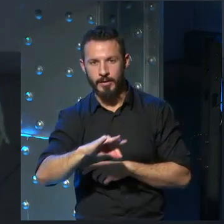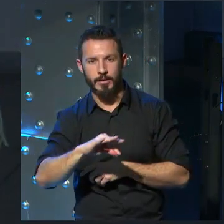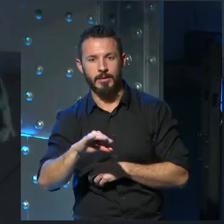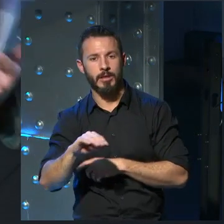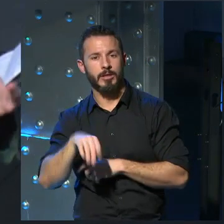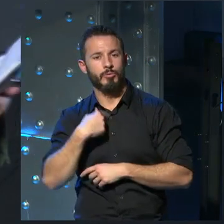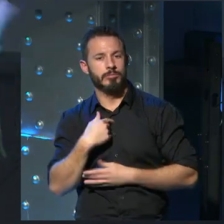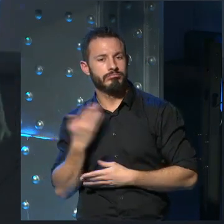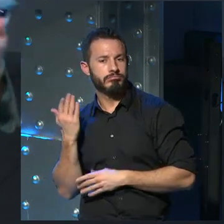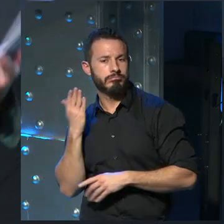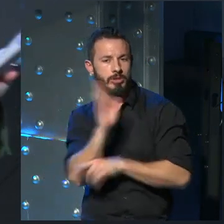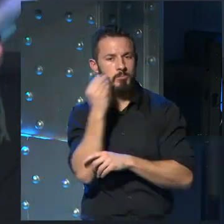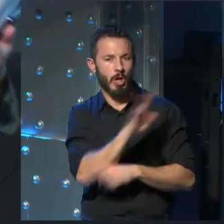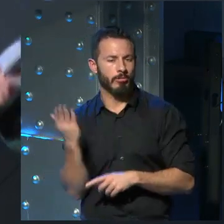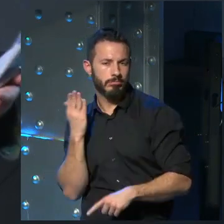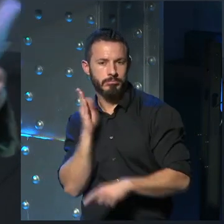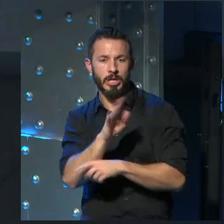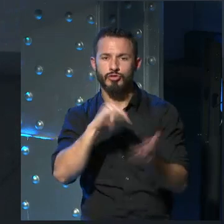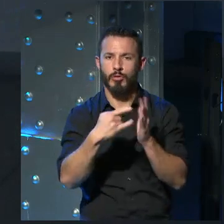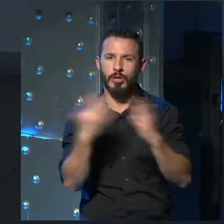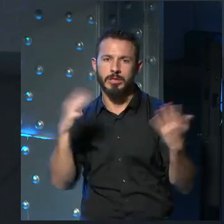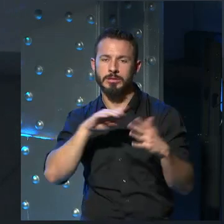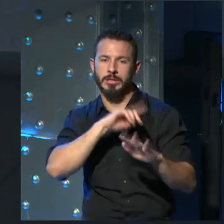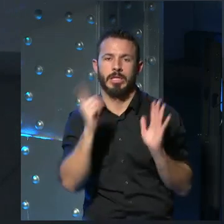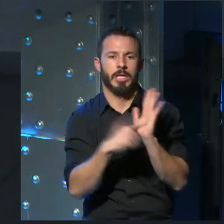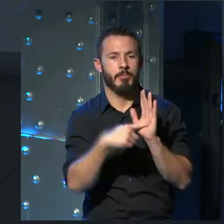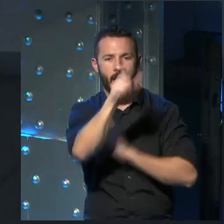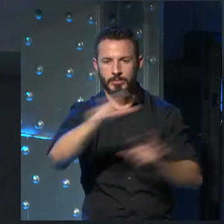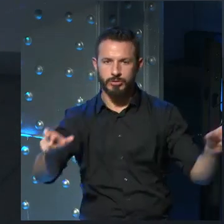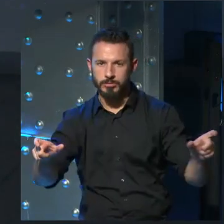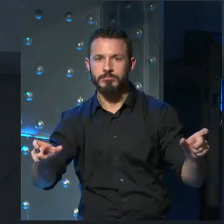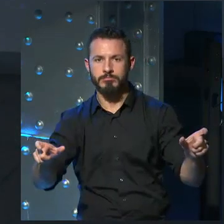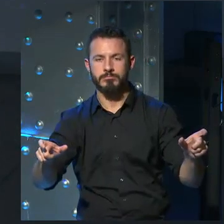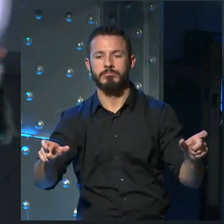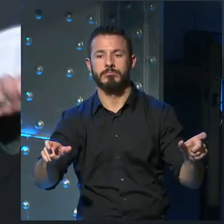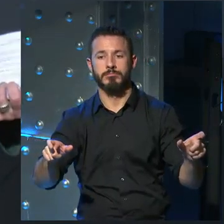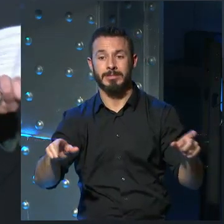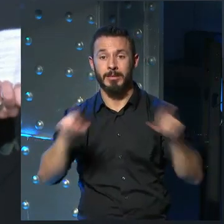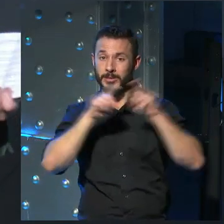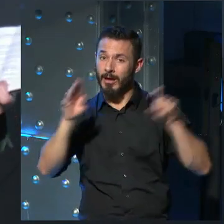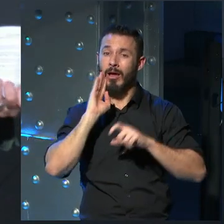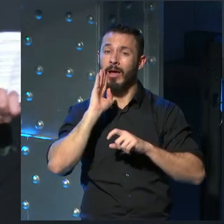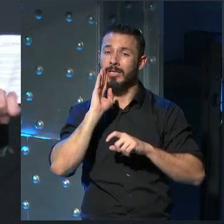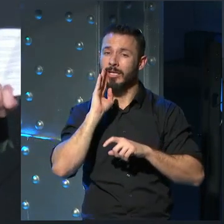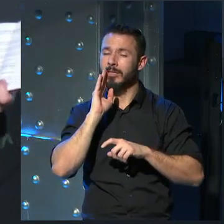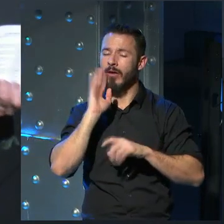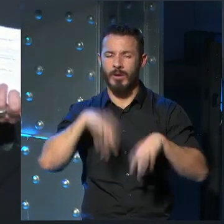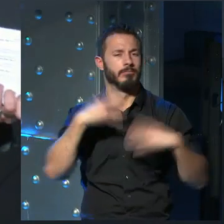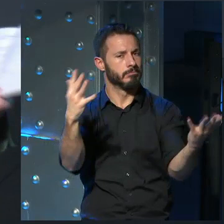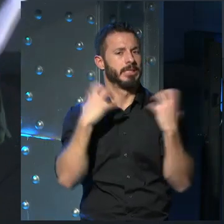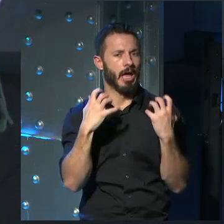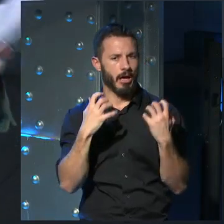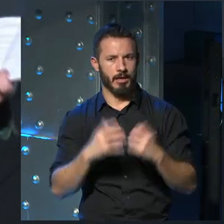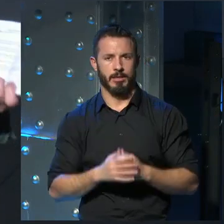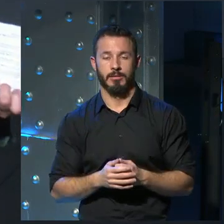lo mejor de sí mismas en las soluciones integrales para el ciudadano serán las que al final tengan una ventaja respecto de